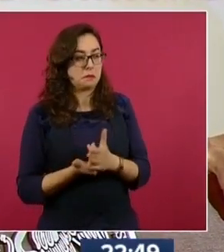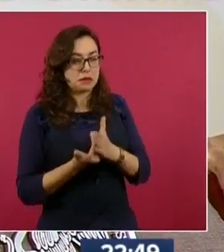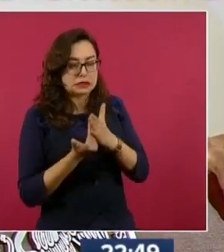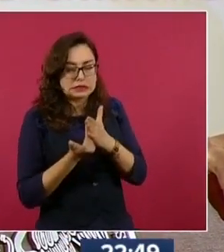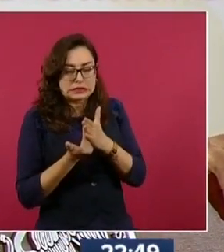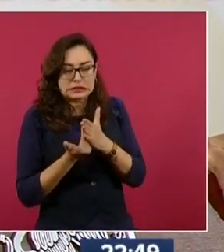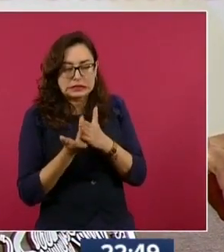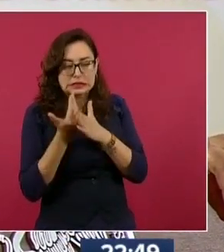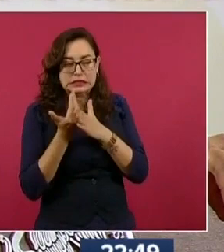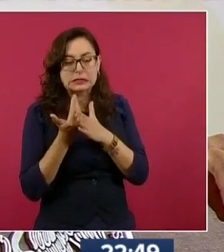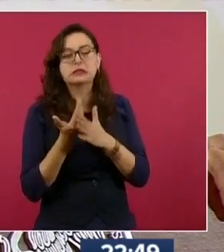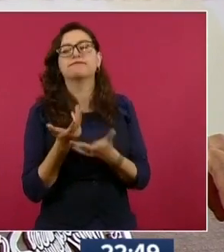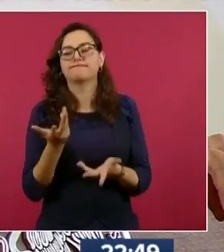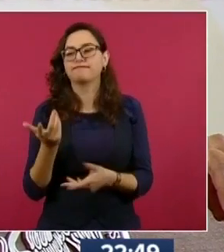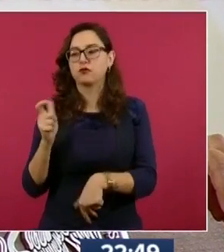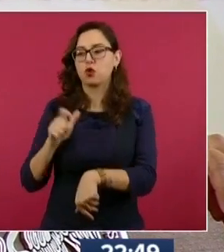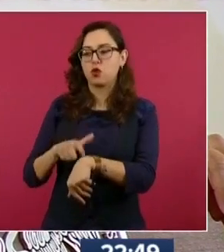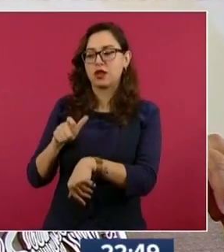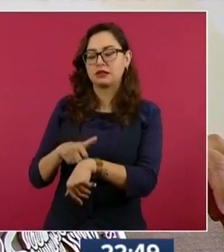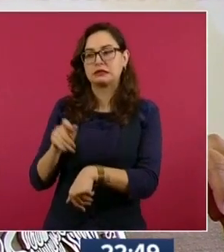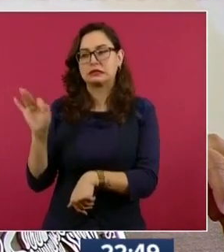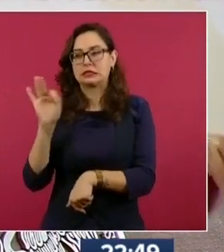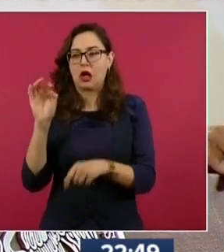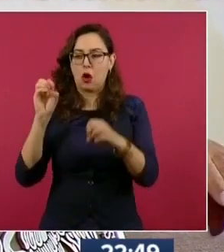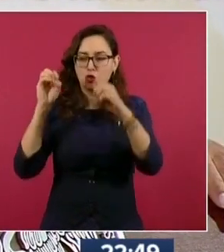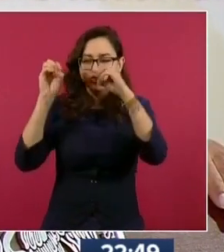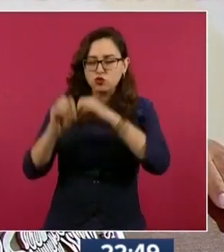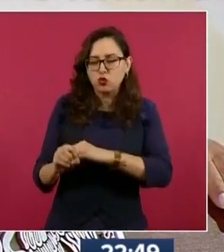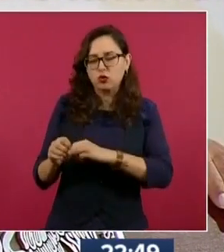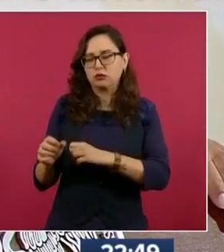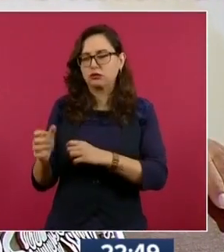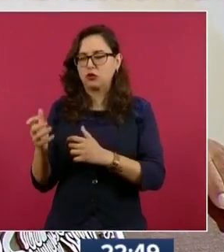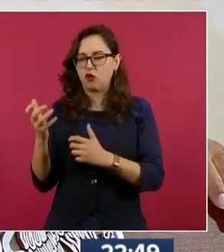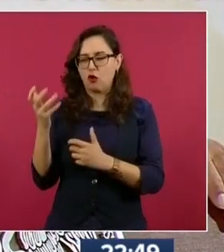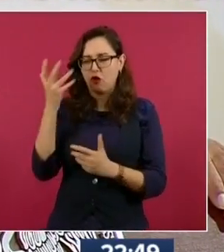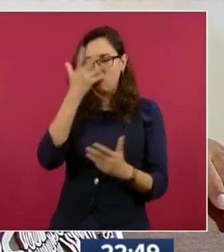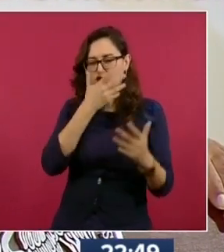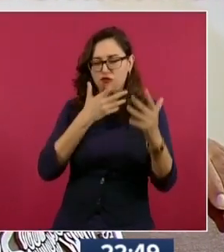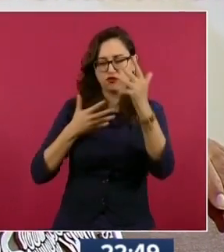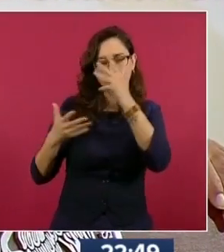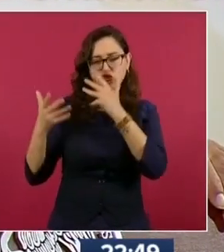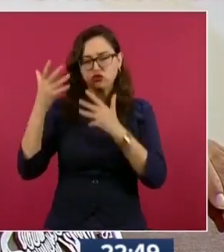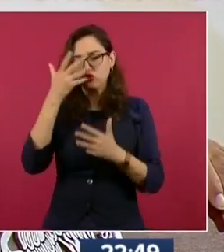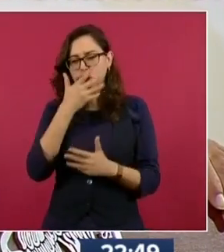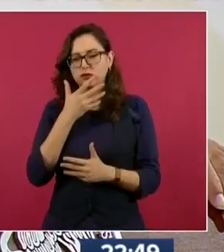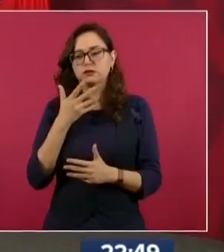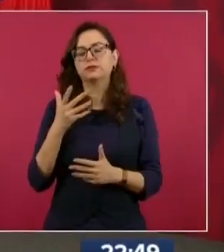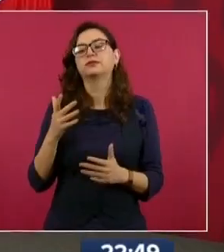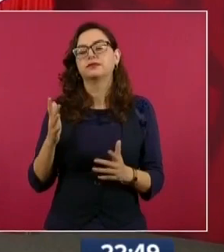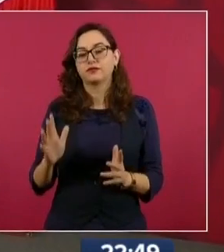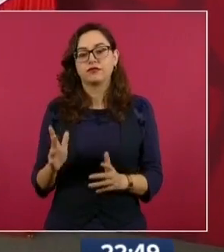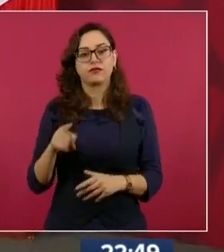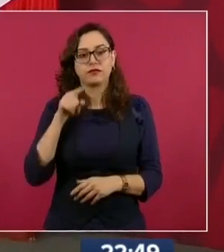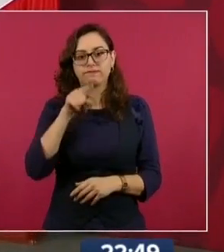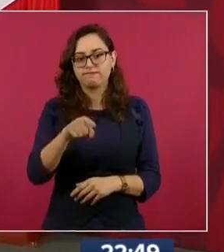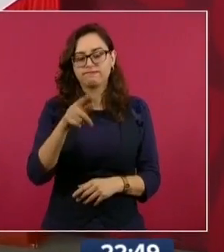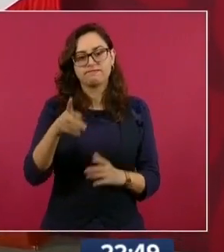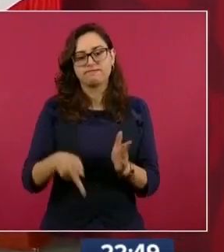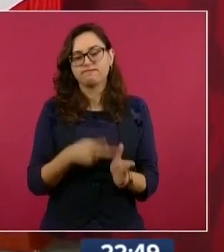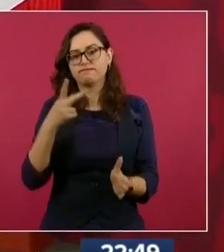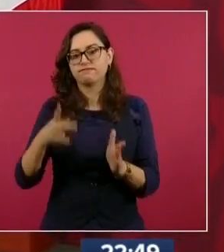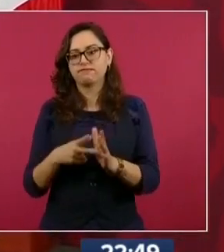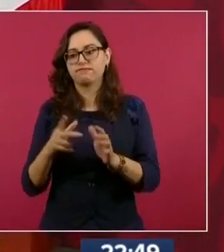Esto es lo que lleva a pensar que pudo haber sido una confusión. Ahí hay confrontación de grupos.